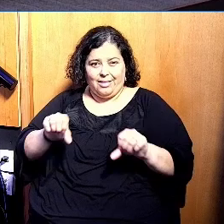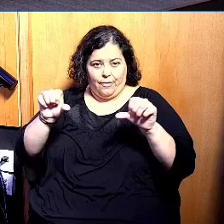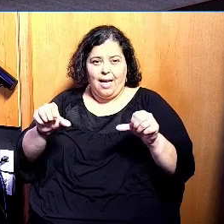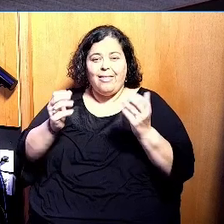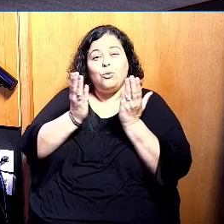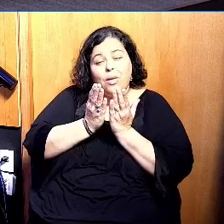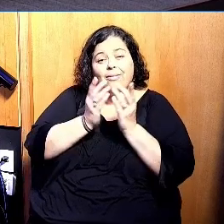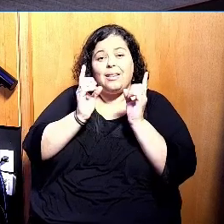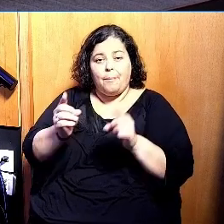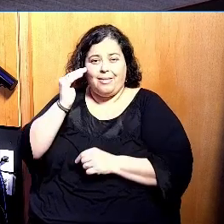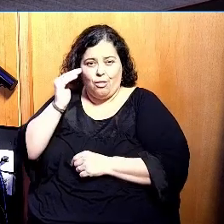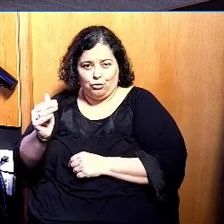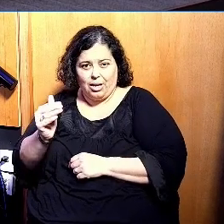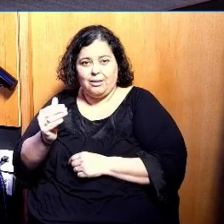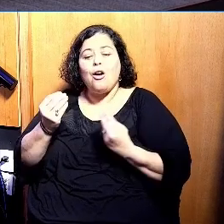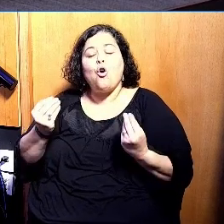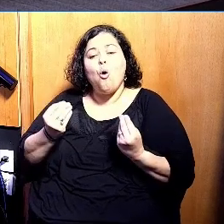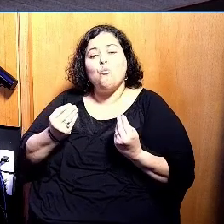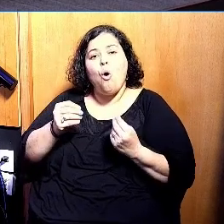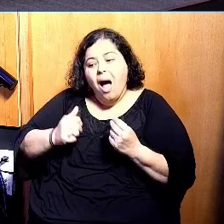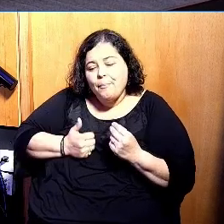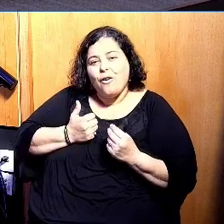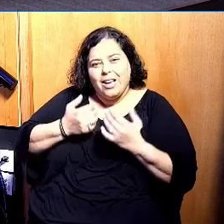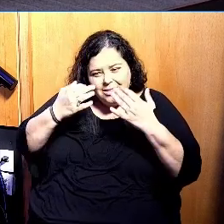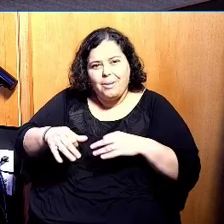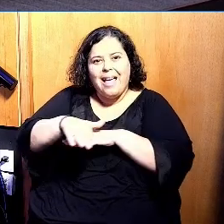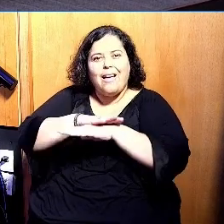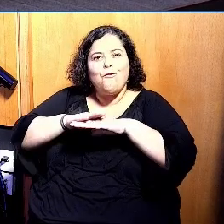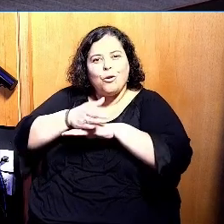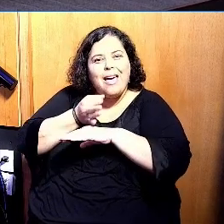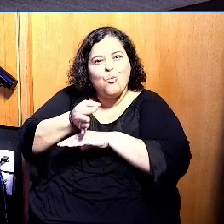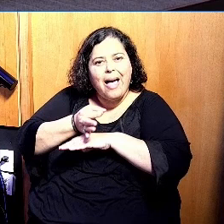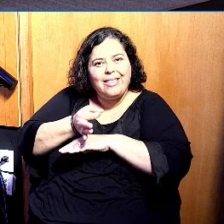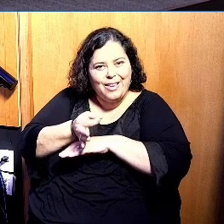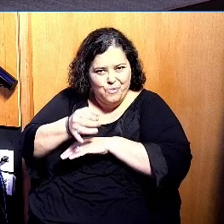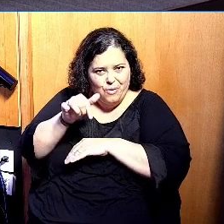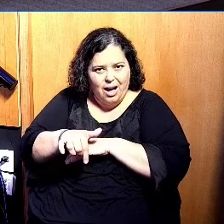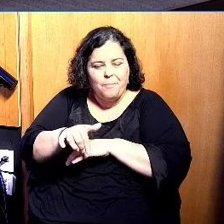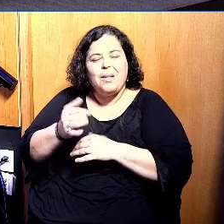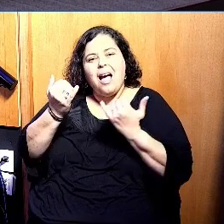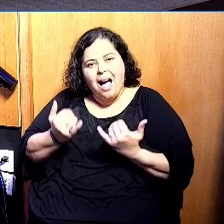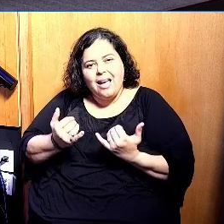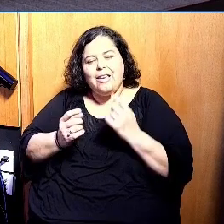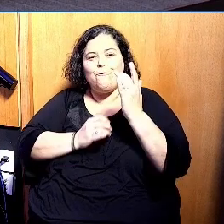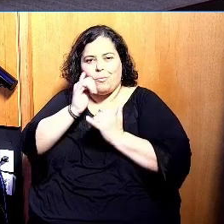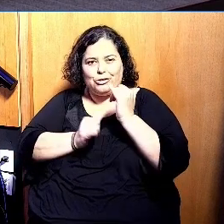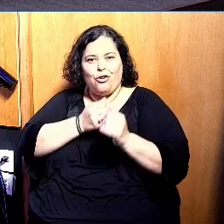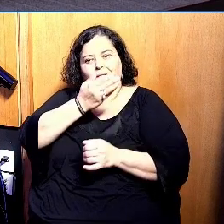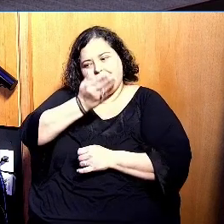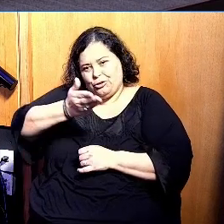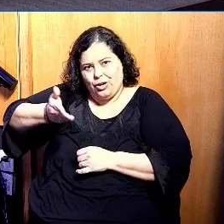como de docentes, del uso de las plataformas, y tenemos información a nivel de persona, obviamente